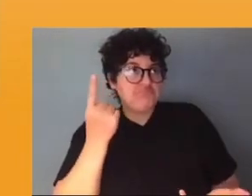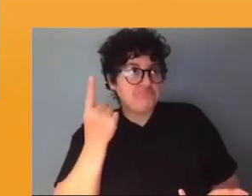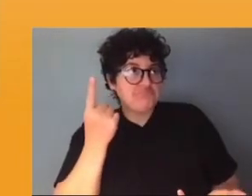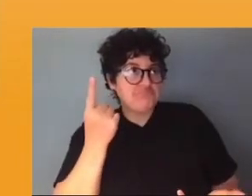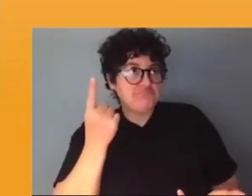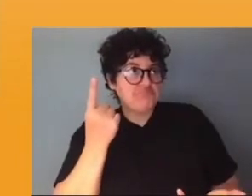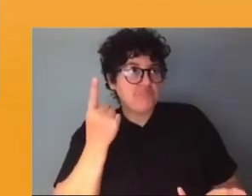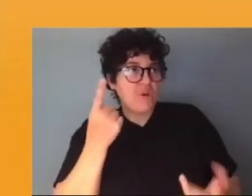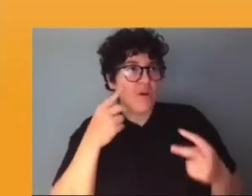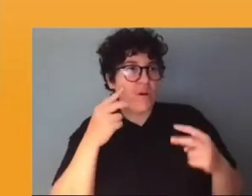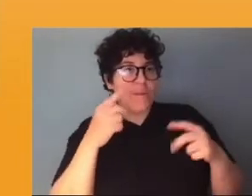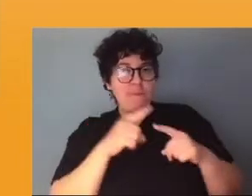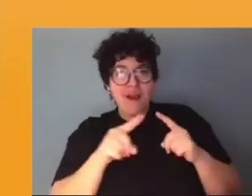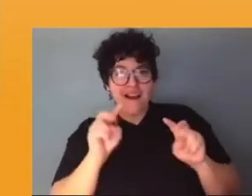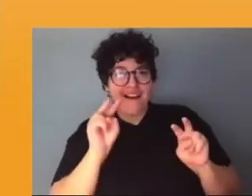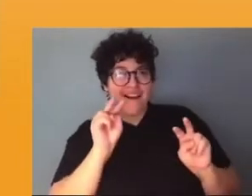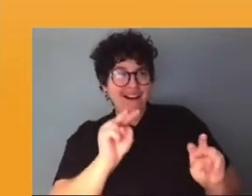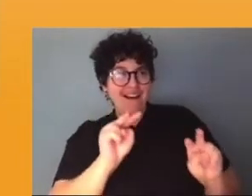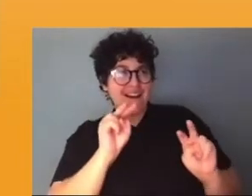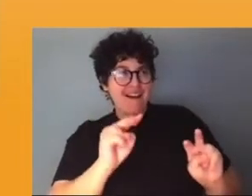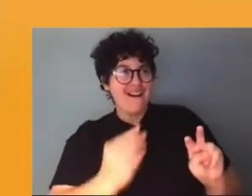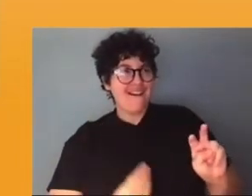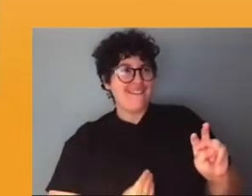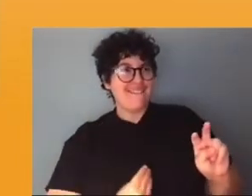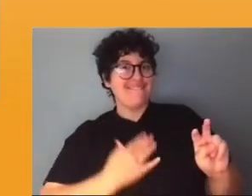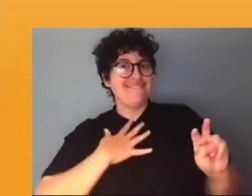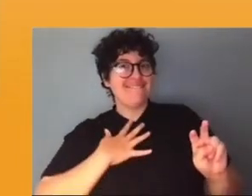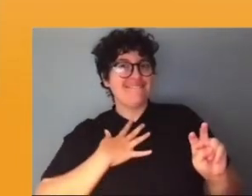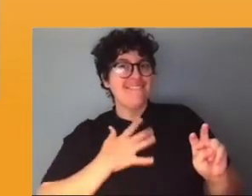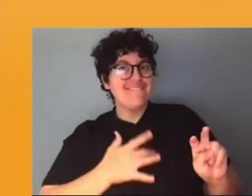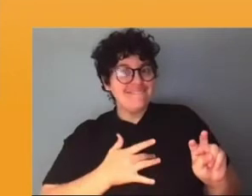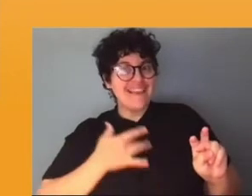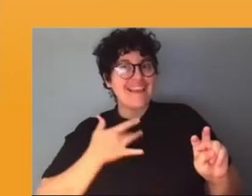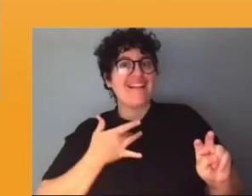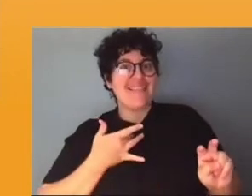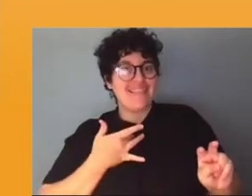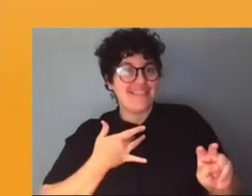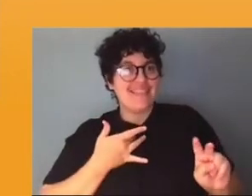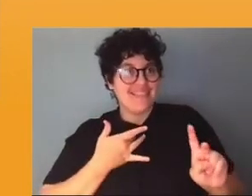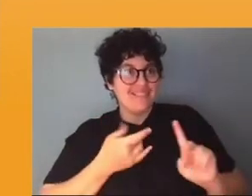la gente lo siente.